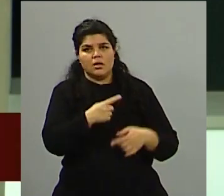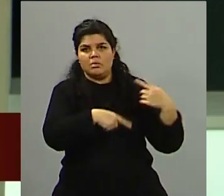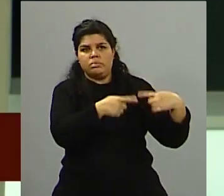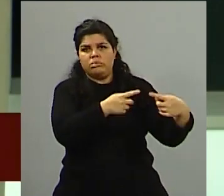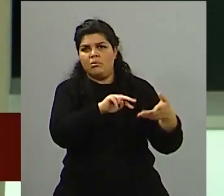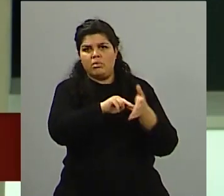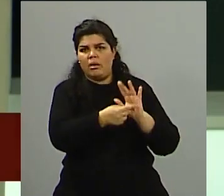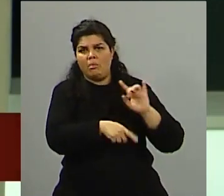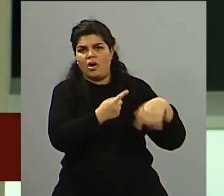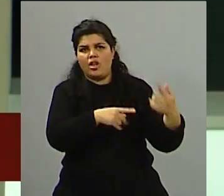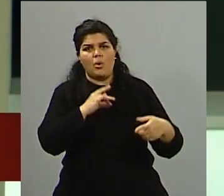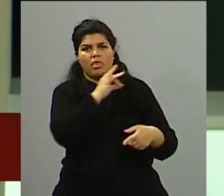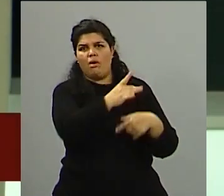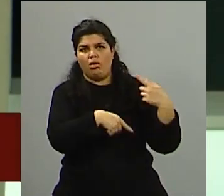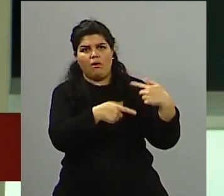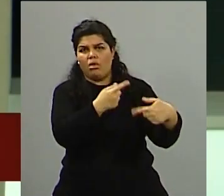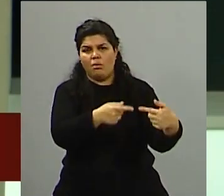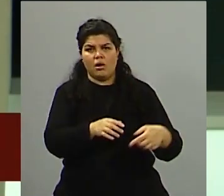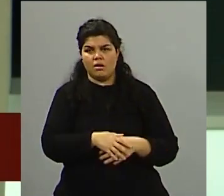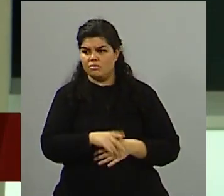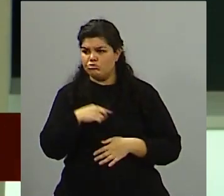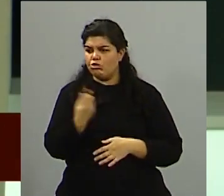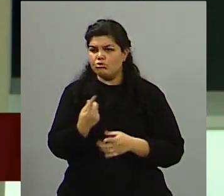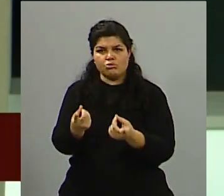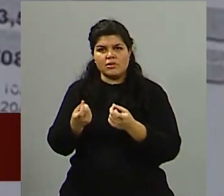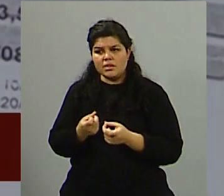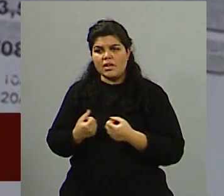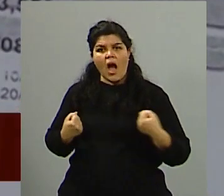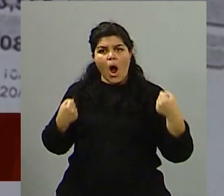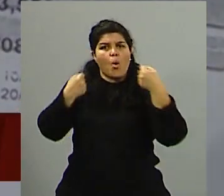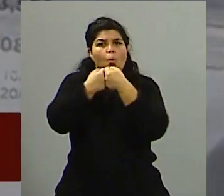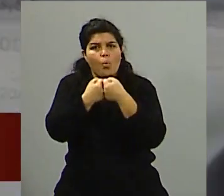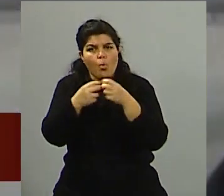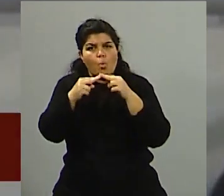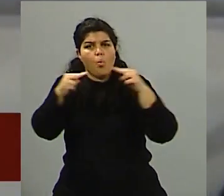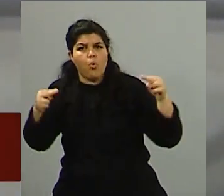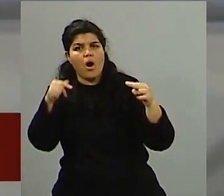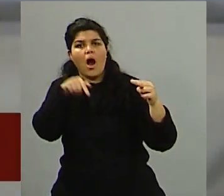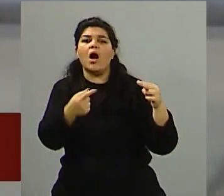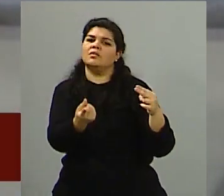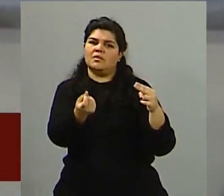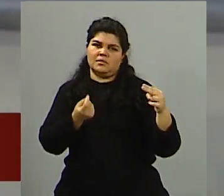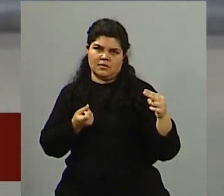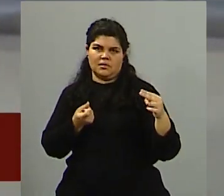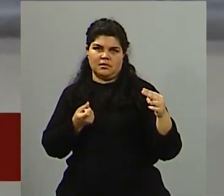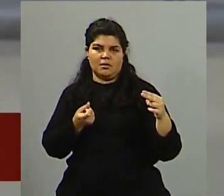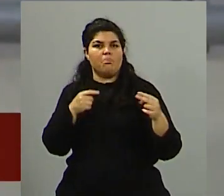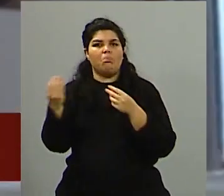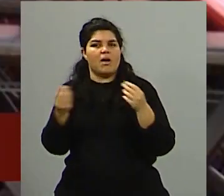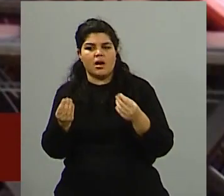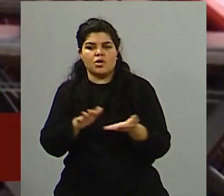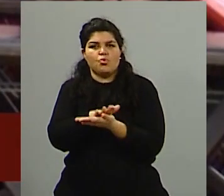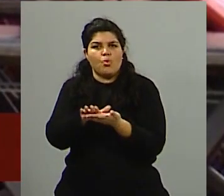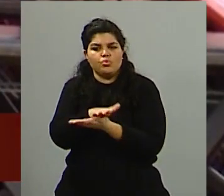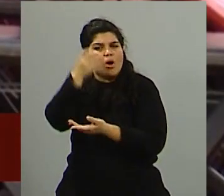subiendo, y lo que tenemos que hacer es realmente generar un consenso para poder corregir la situación económica que nosotros tenemos hoy en día y empezar